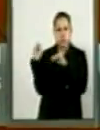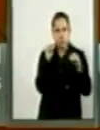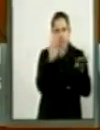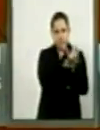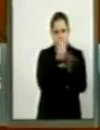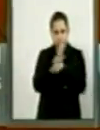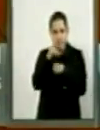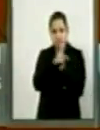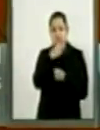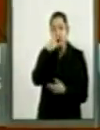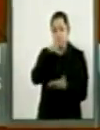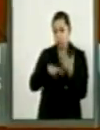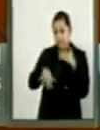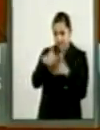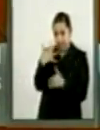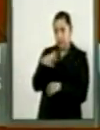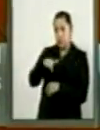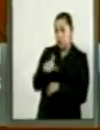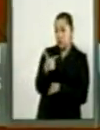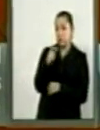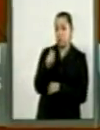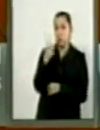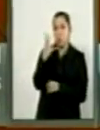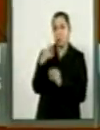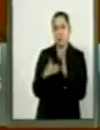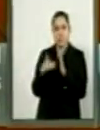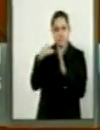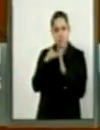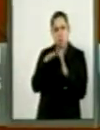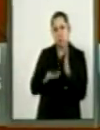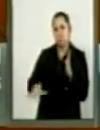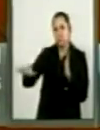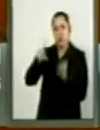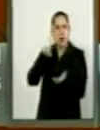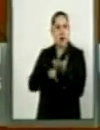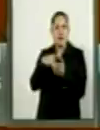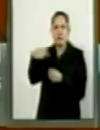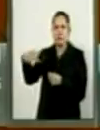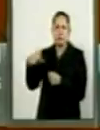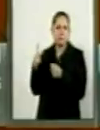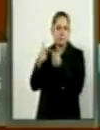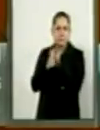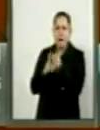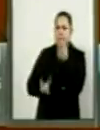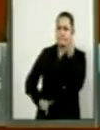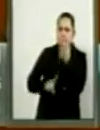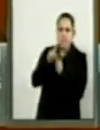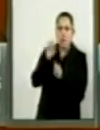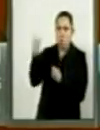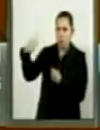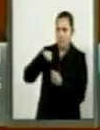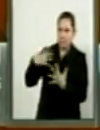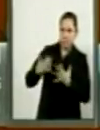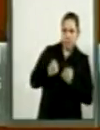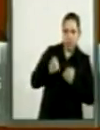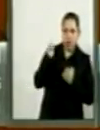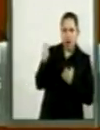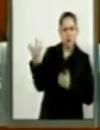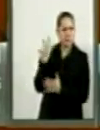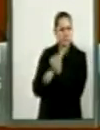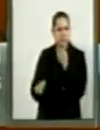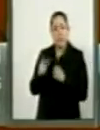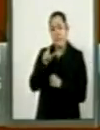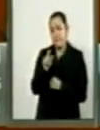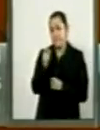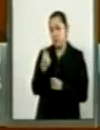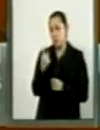hubo 12.4 millones de nuevos desplazados por conflictos o la persecución, entre ellos 1.8 millones